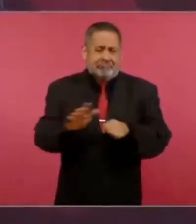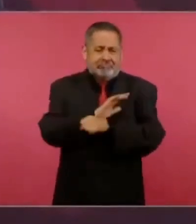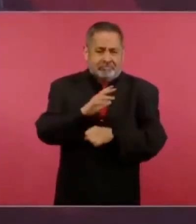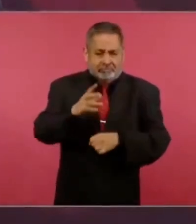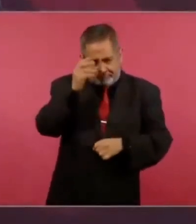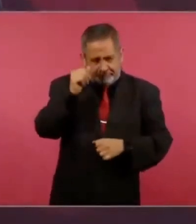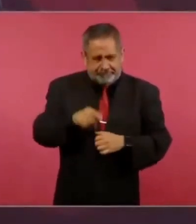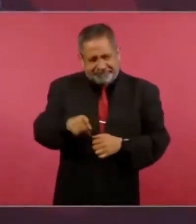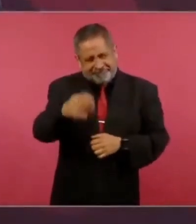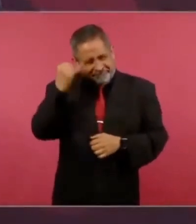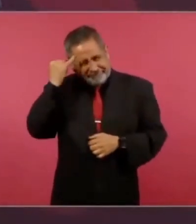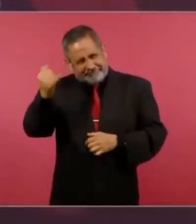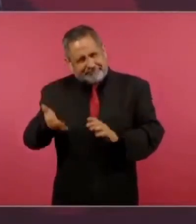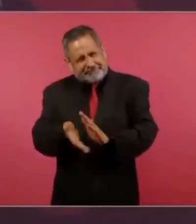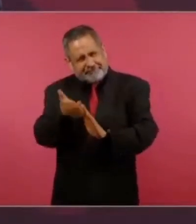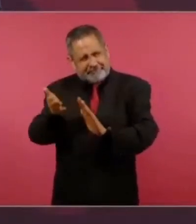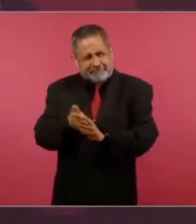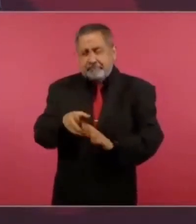que es construir